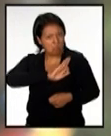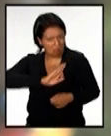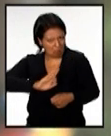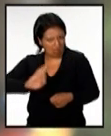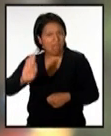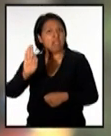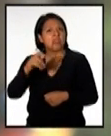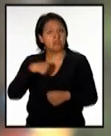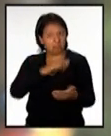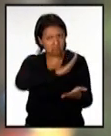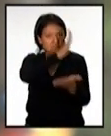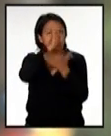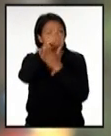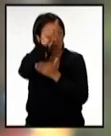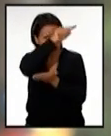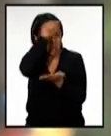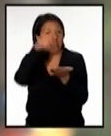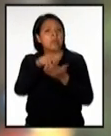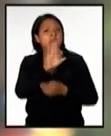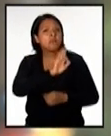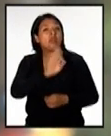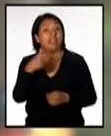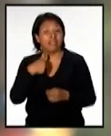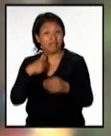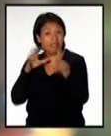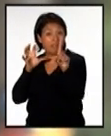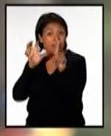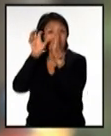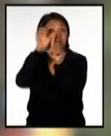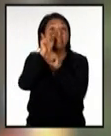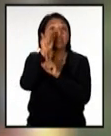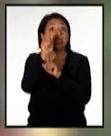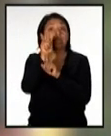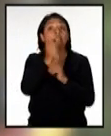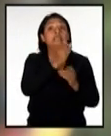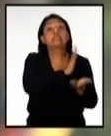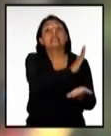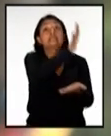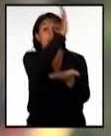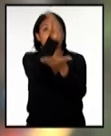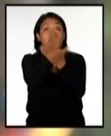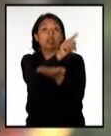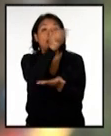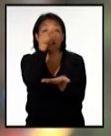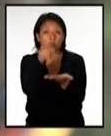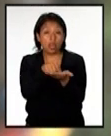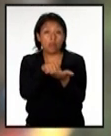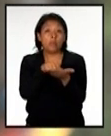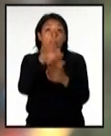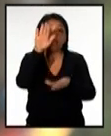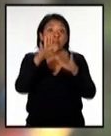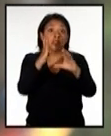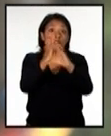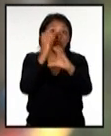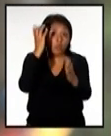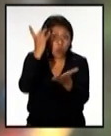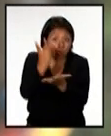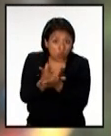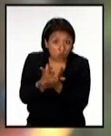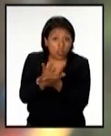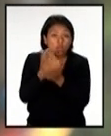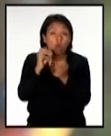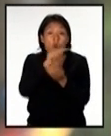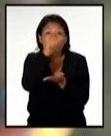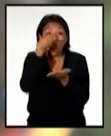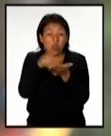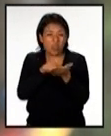llegar hacia ese lugar. Mi objetivo es llegar, porque a veces no solamente es el camión o el